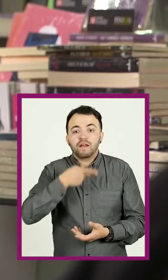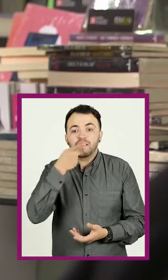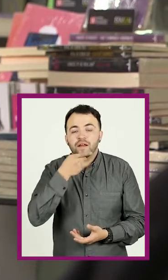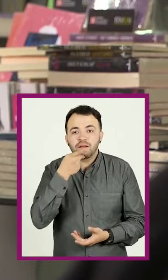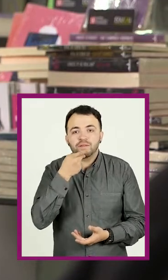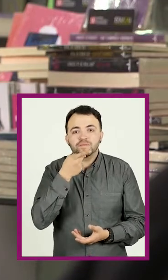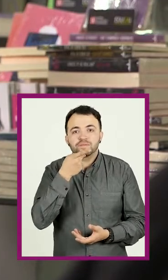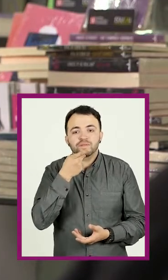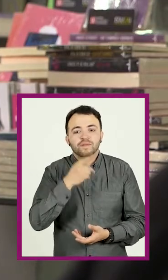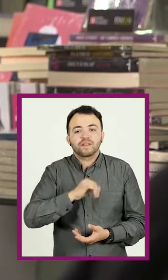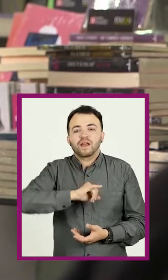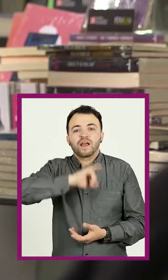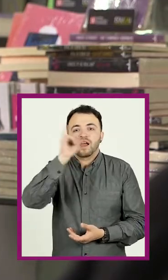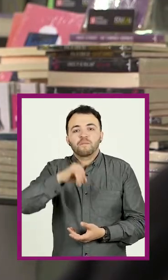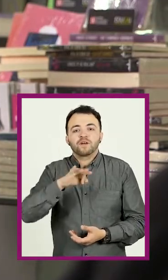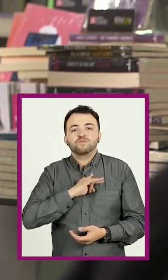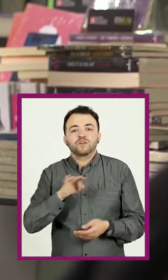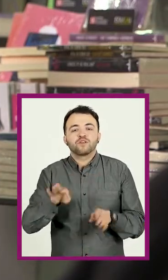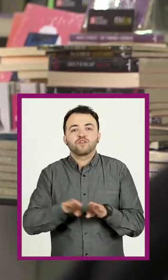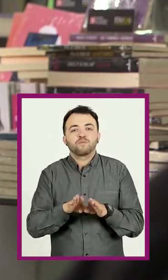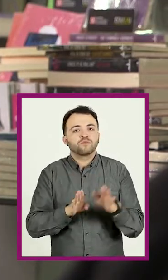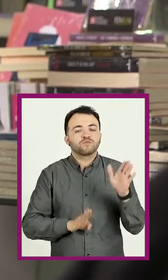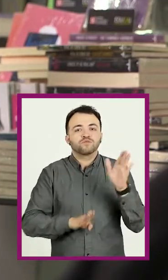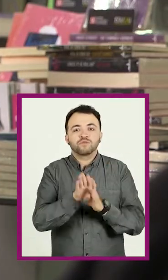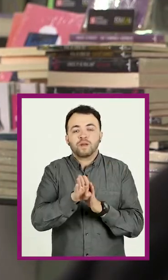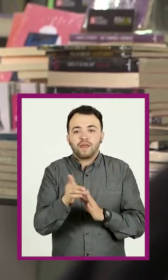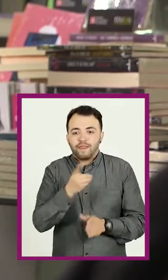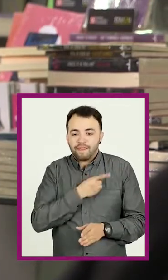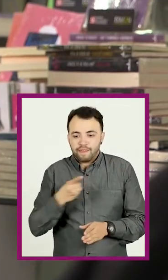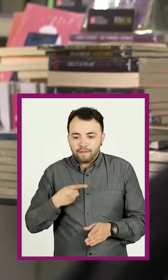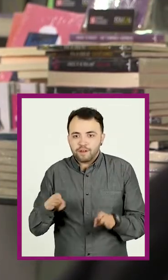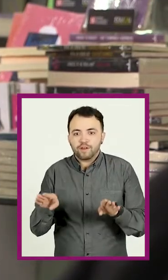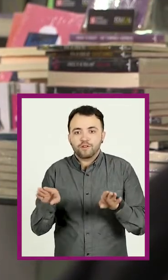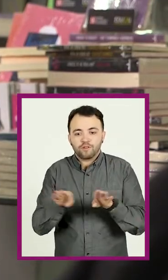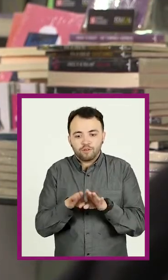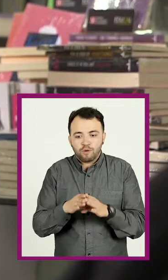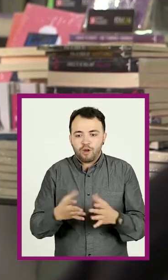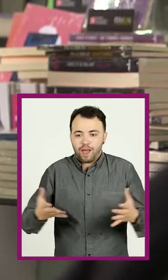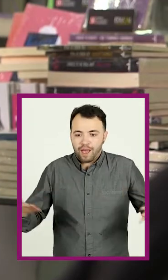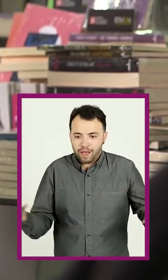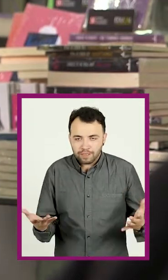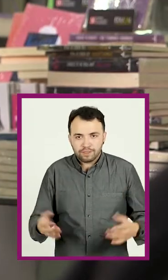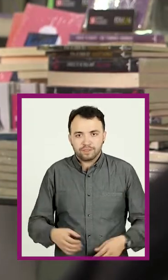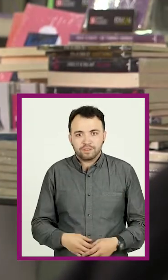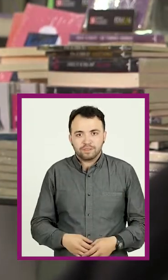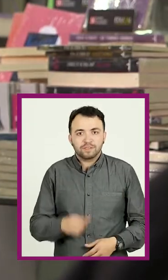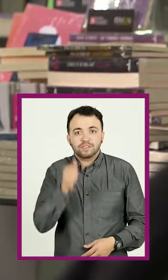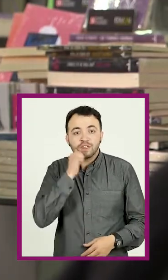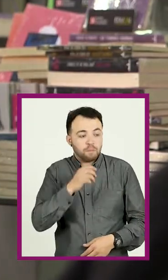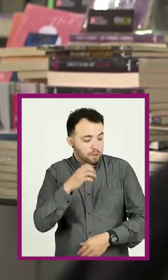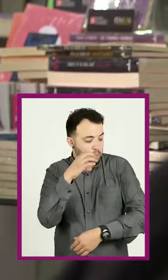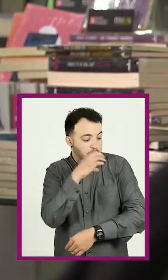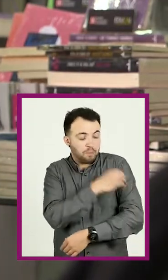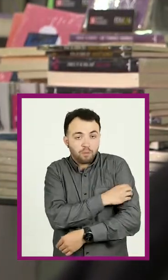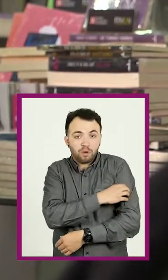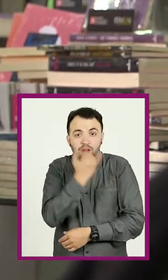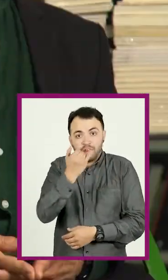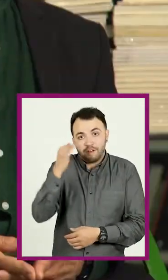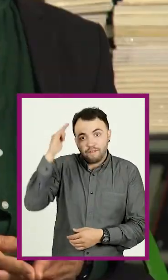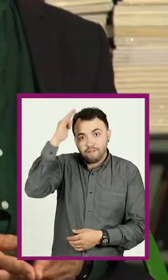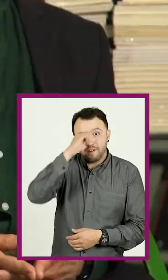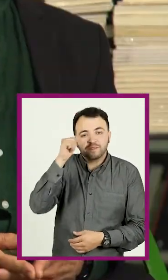sea filósofo. La filosofía y el poder siempre estarán en conflicto. Y esto es un gran